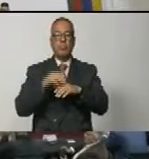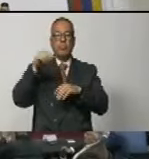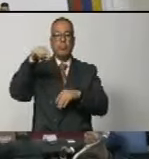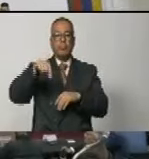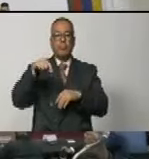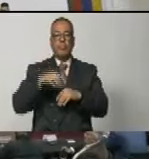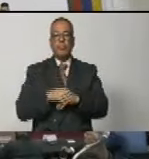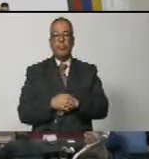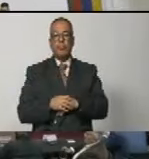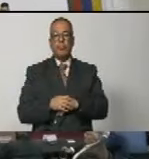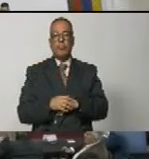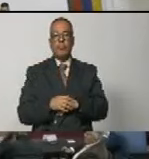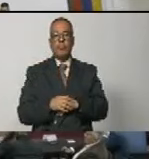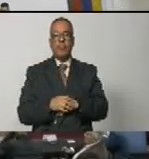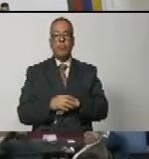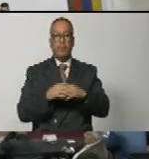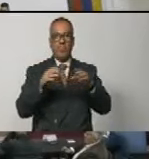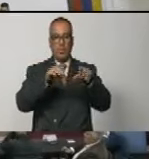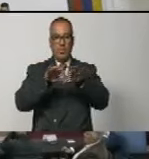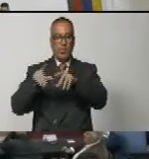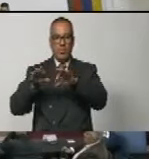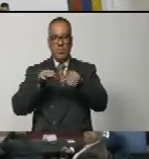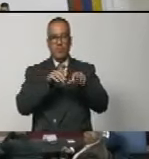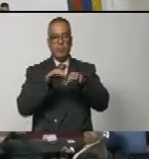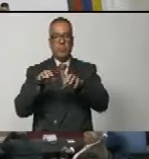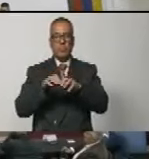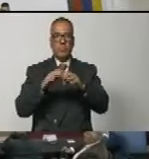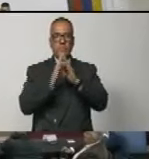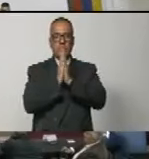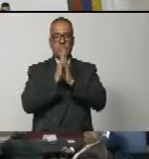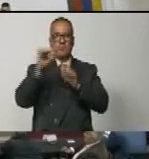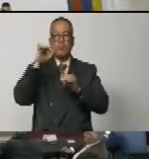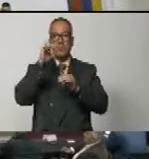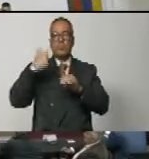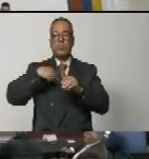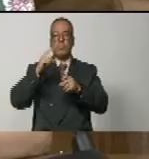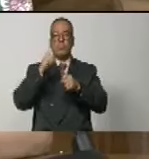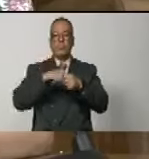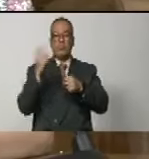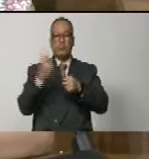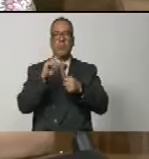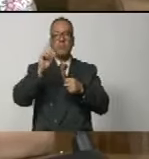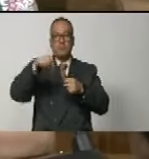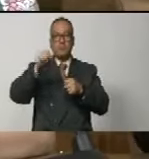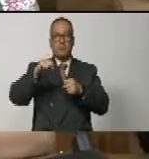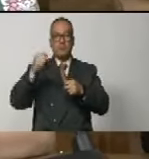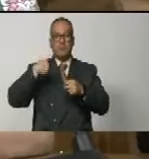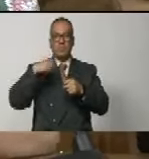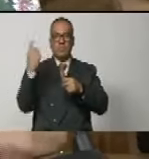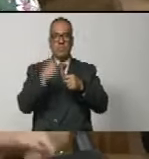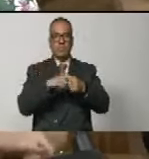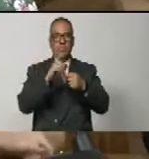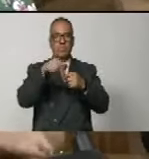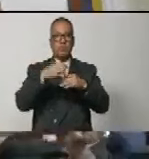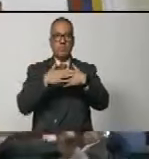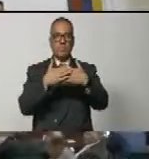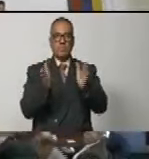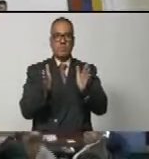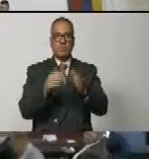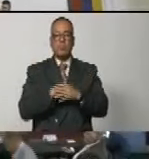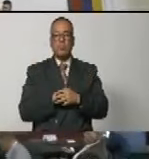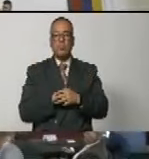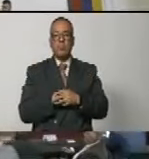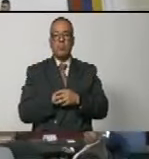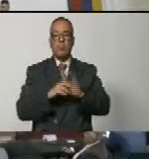hoy. Ciudadana secretaria, sírvase informar si hay quórum. Hay quórum, ciudadano presidente. Se abre la sesión.